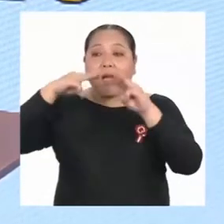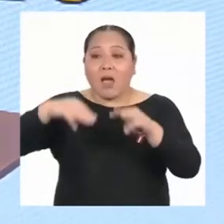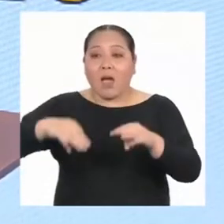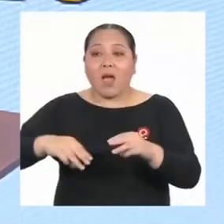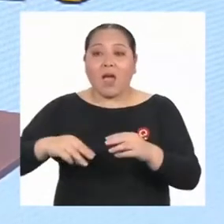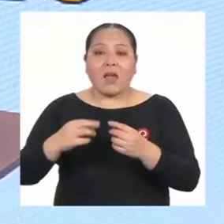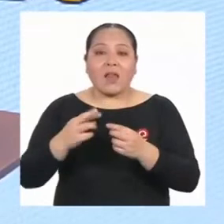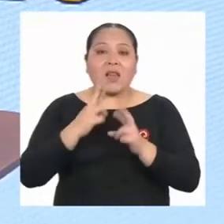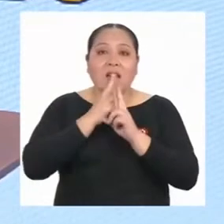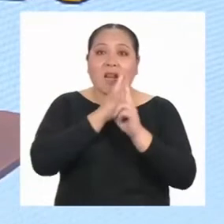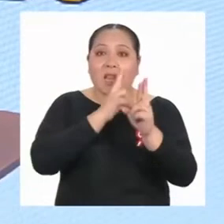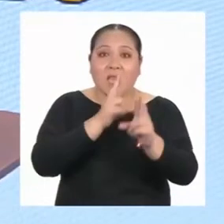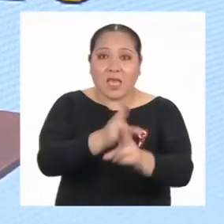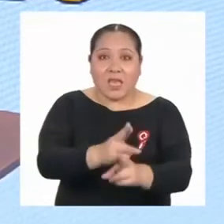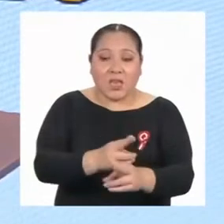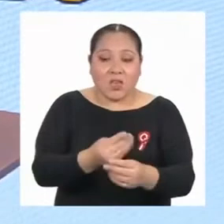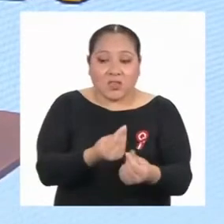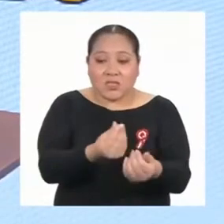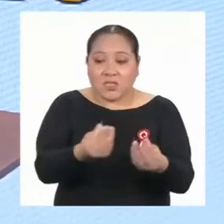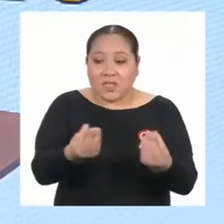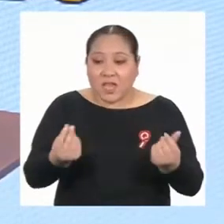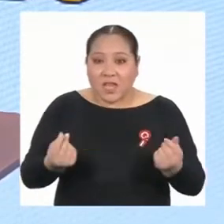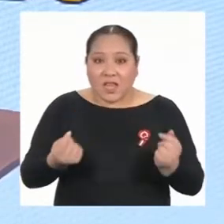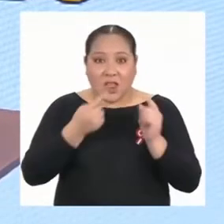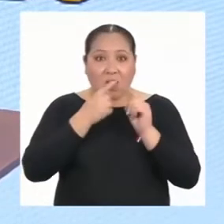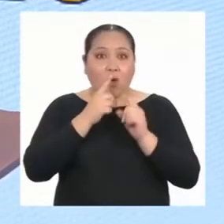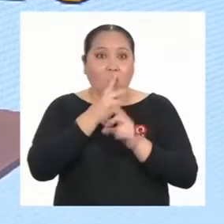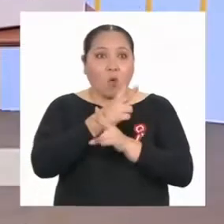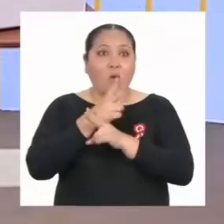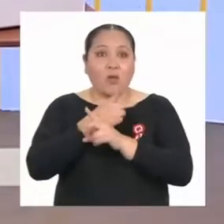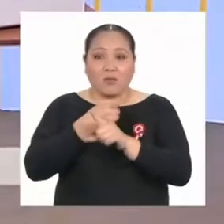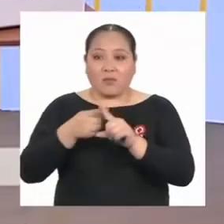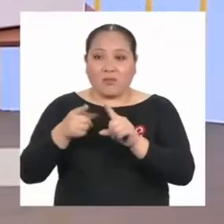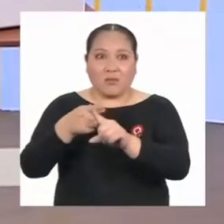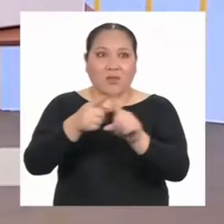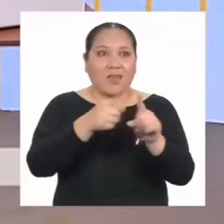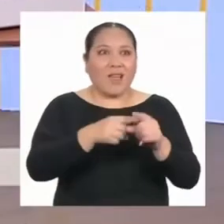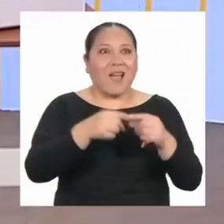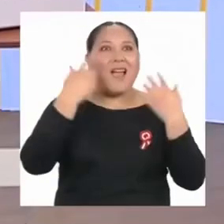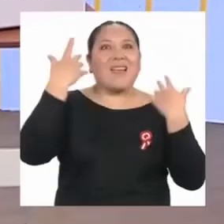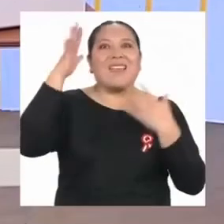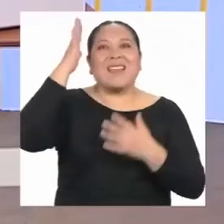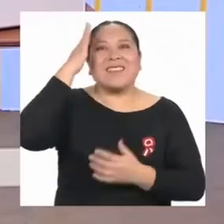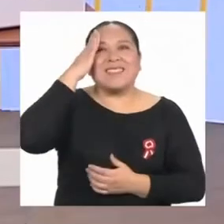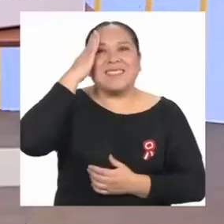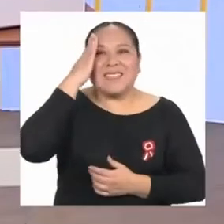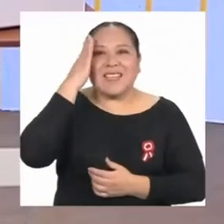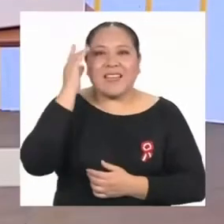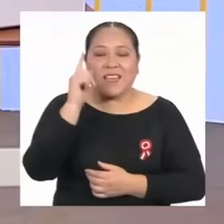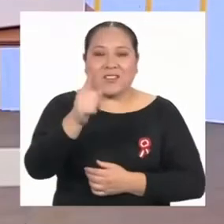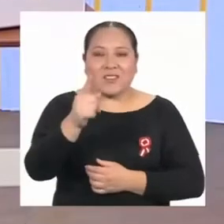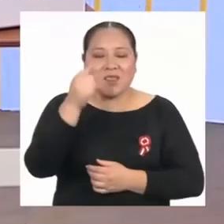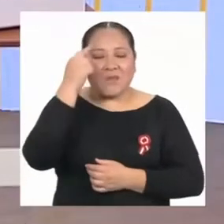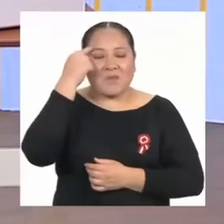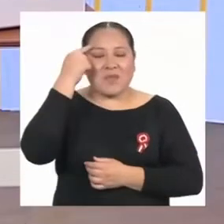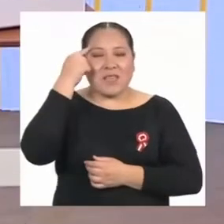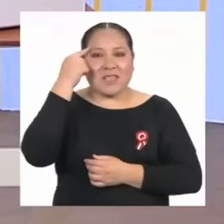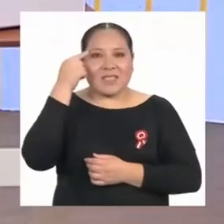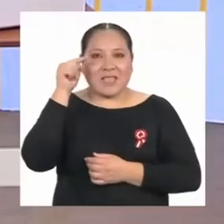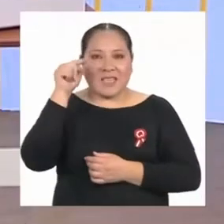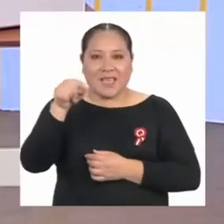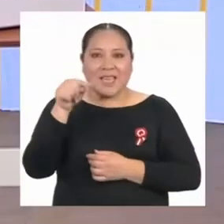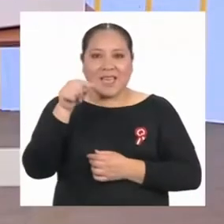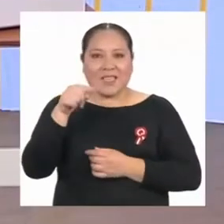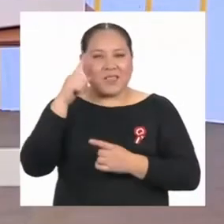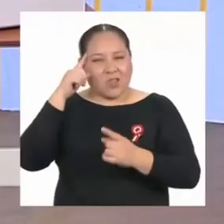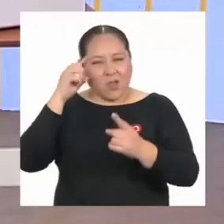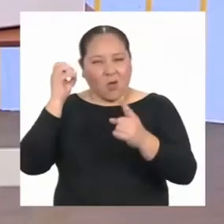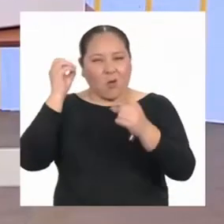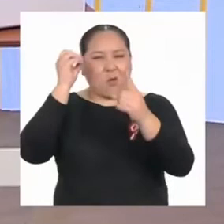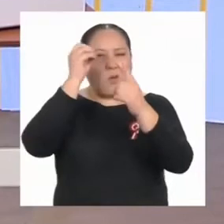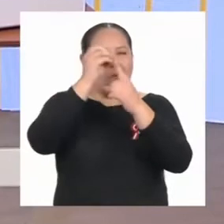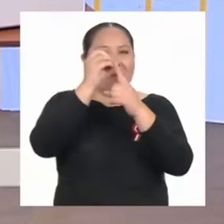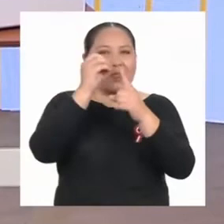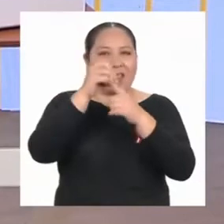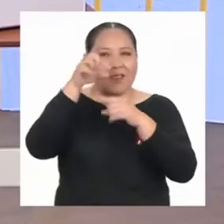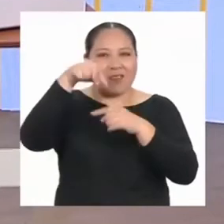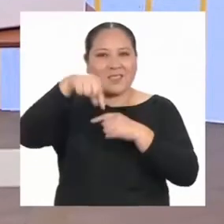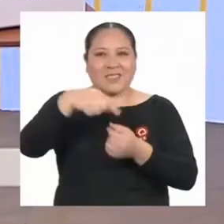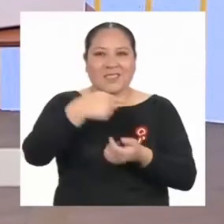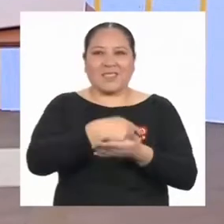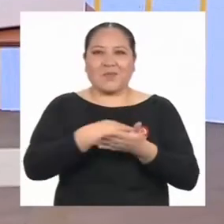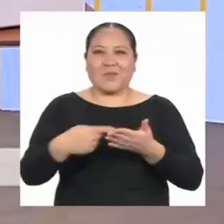la tierra, de nuestra diversidad. ¡Ya sé! ¿Qué les parece si hacemos que ese sea nuestro reto de la